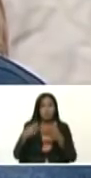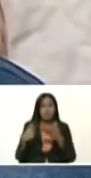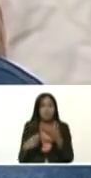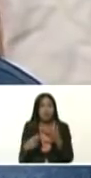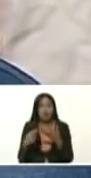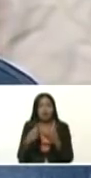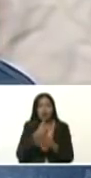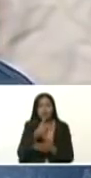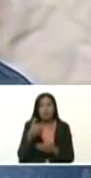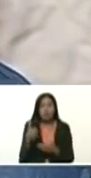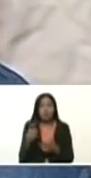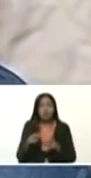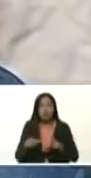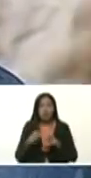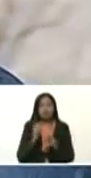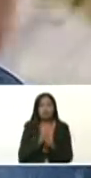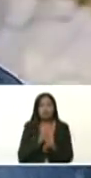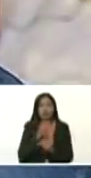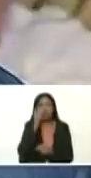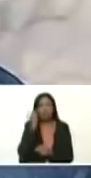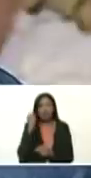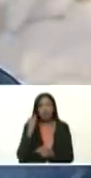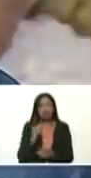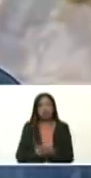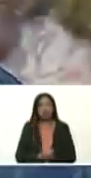en las entidades de trabajo. Correcto.